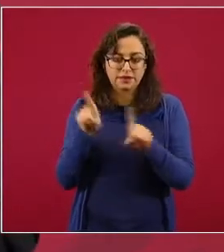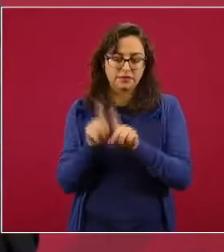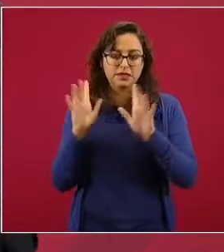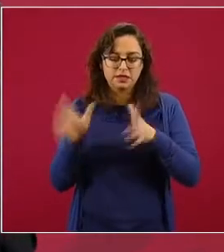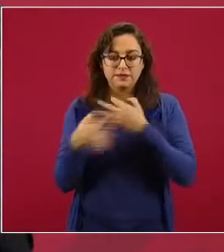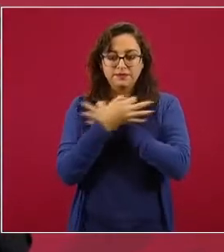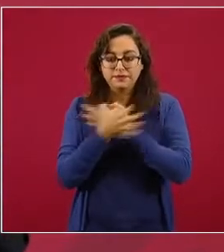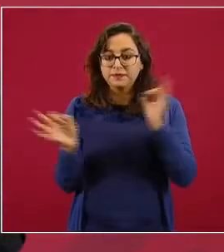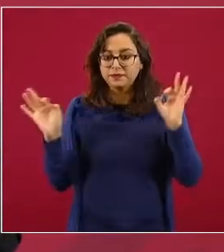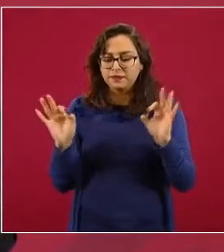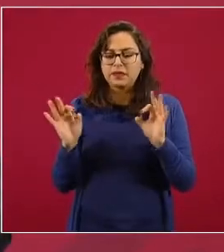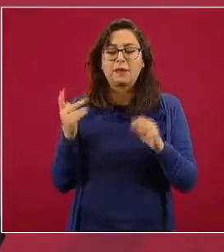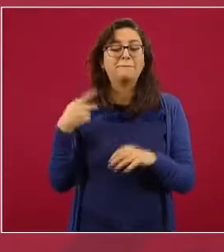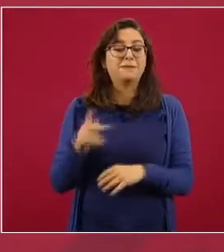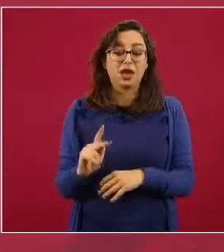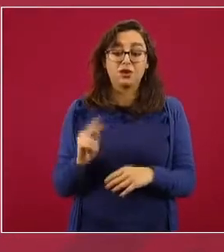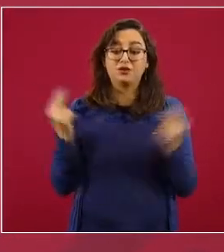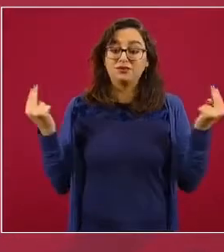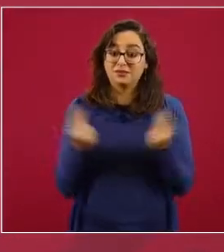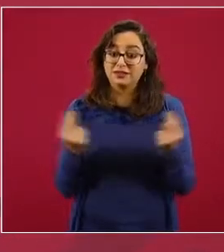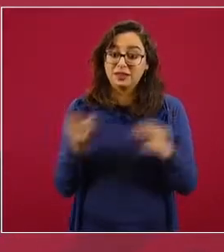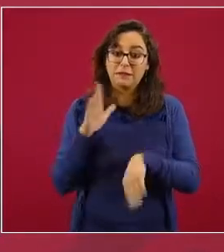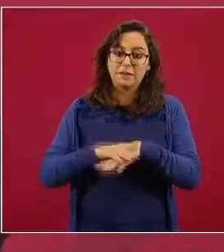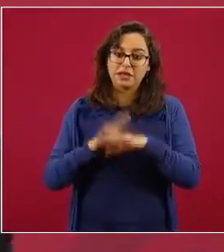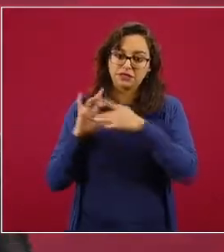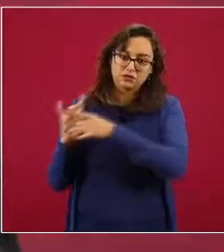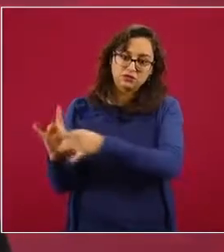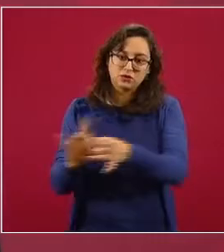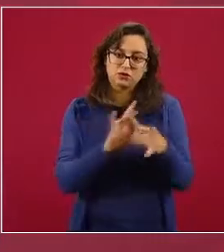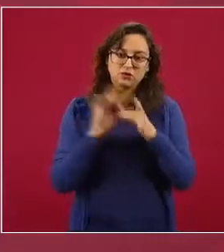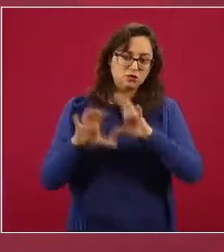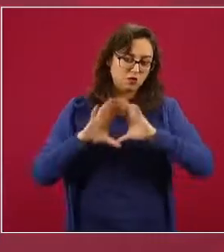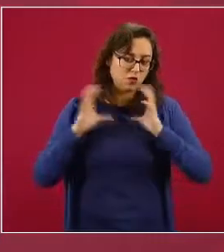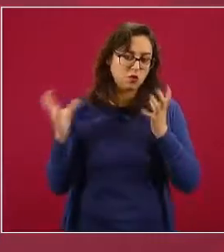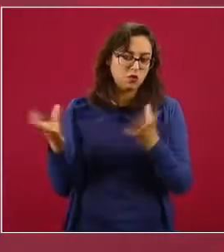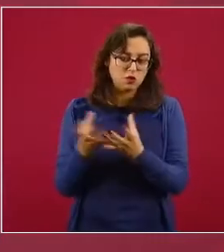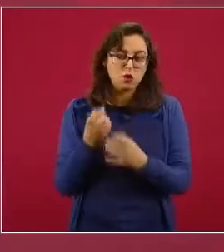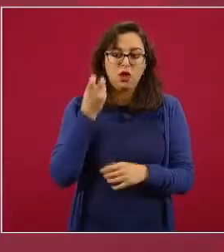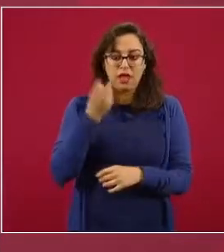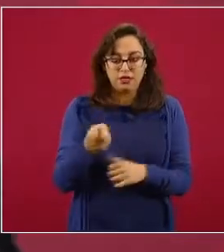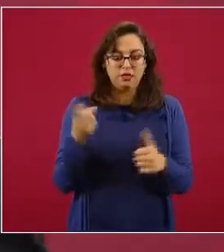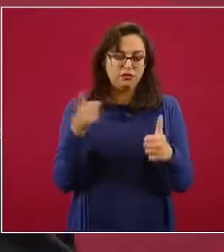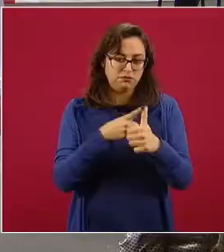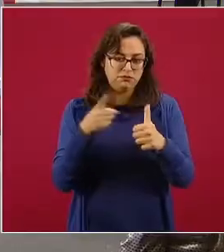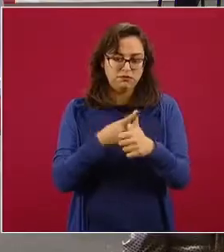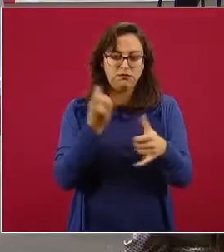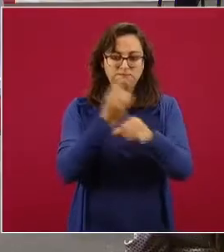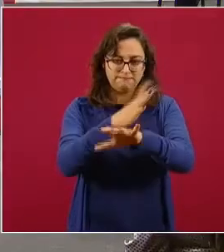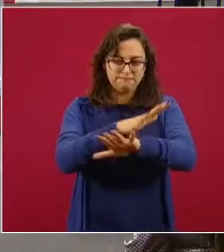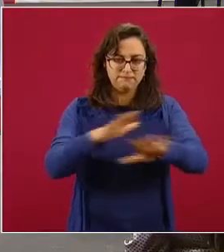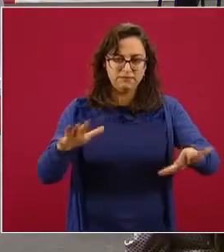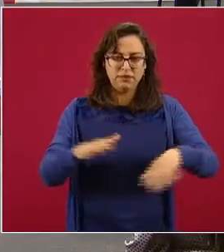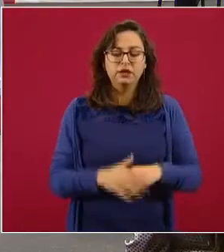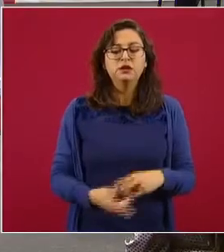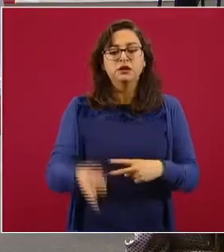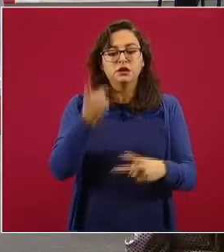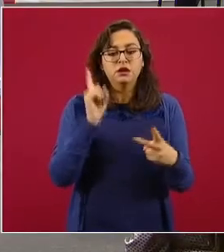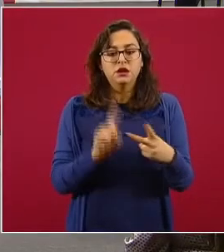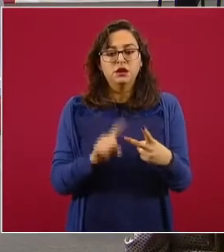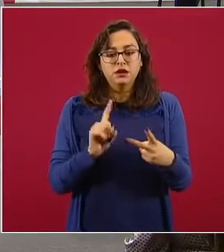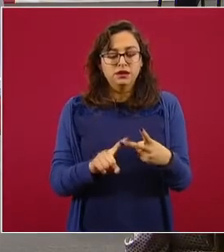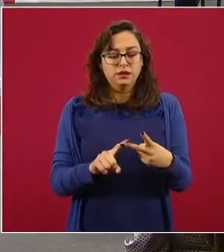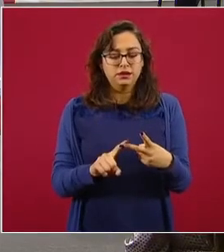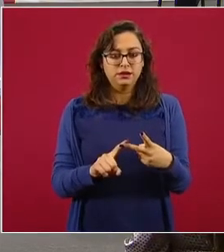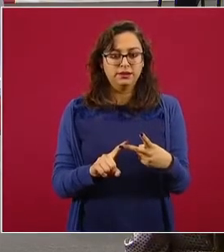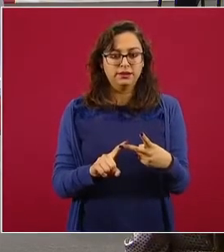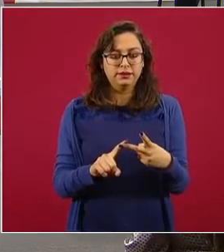medidas económicas, sino que se va a necesitar un esfuerzo mucho mayor. Entonces, el primer punto que les quería informar. Segundo punto,